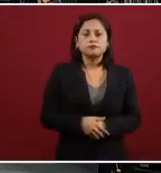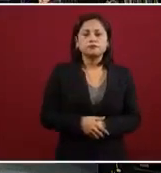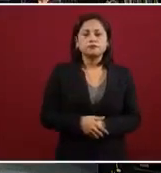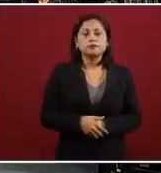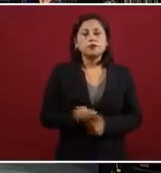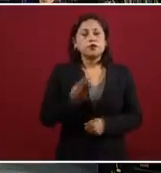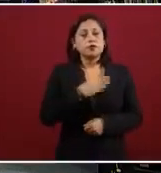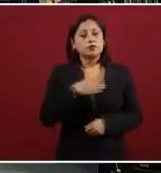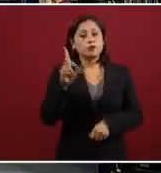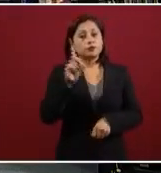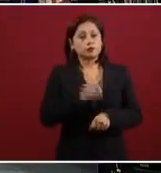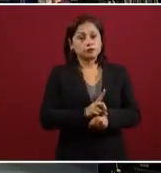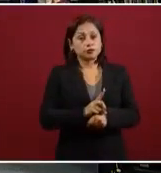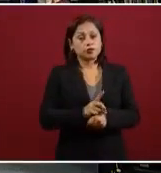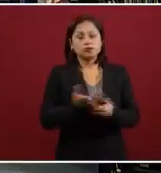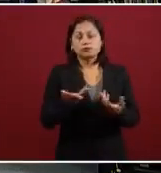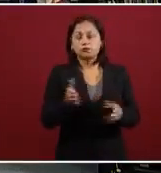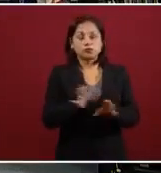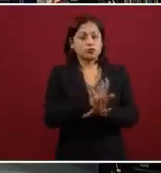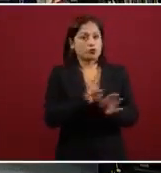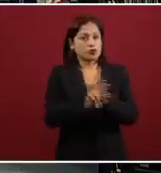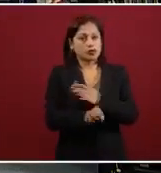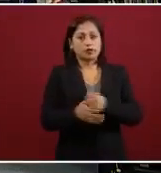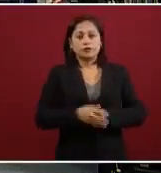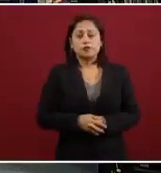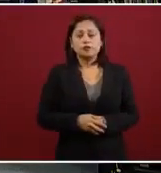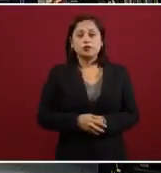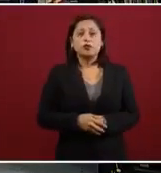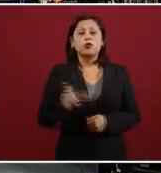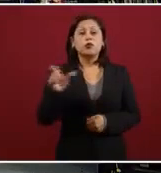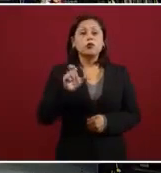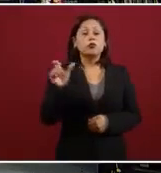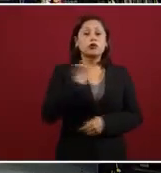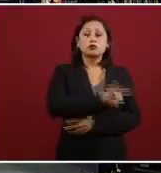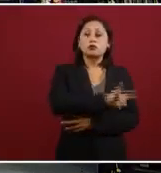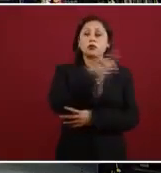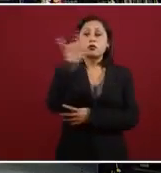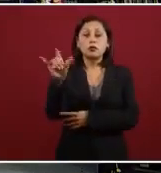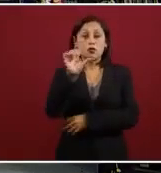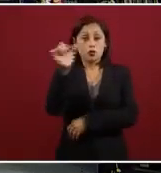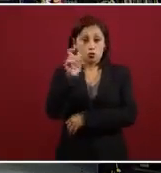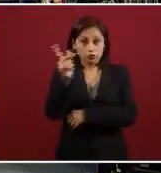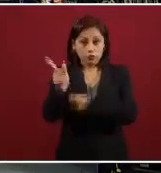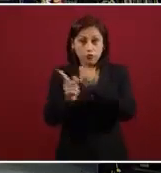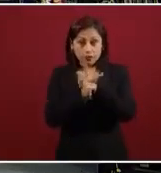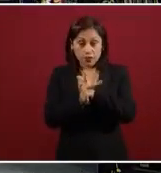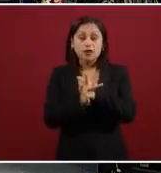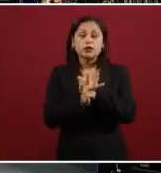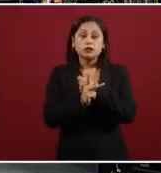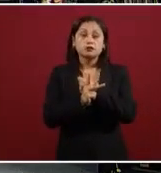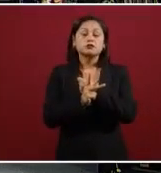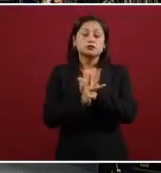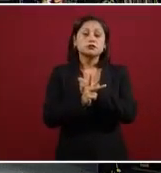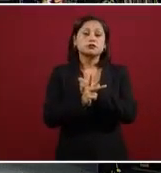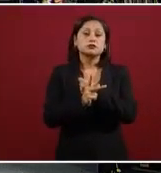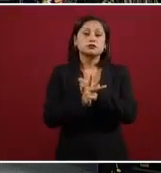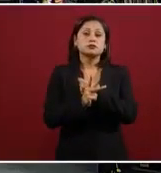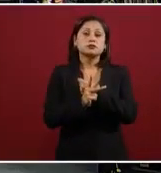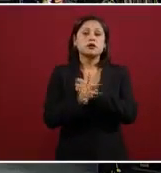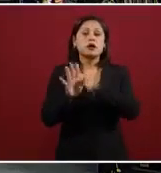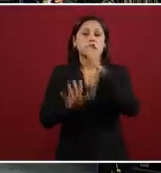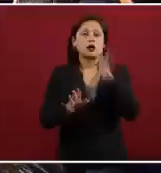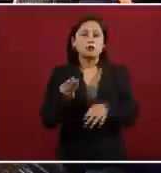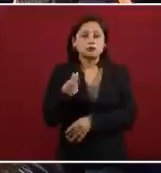Buenos días. En este caso, normalmente cuando viajas al extranjero estás limitada con ciertos recursos en